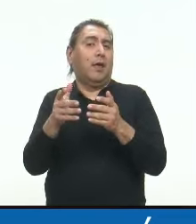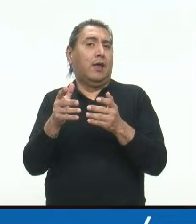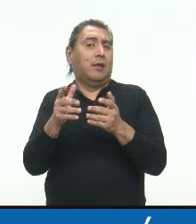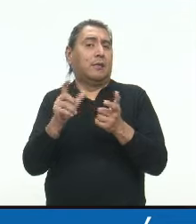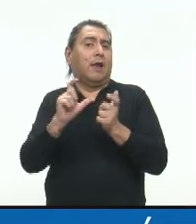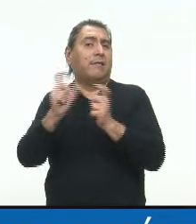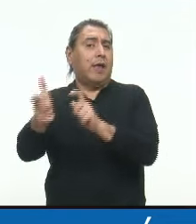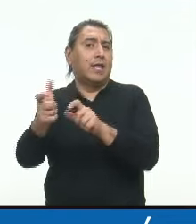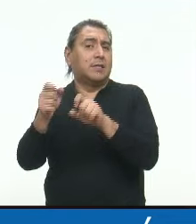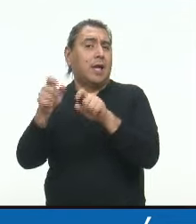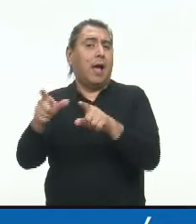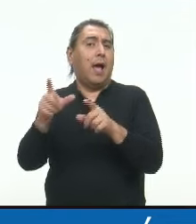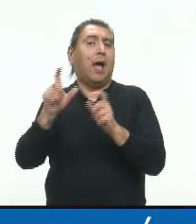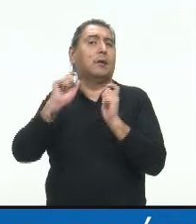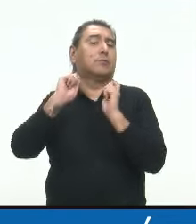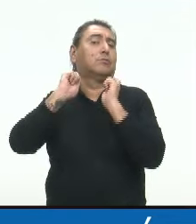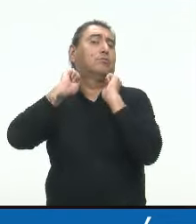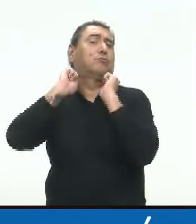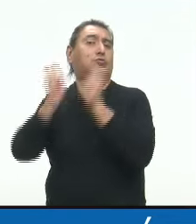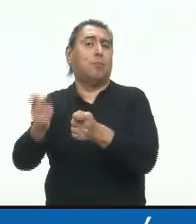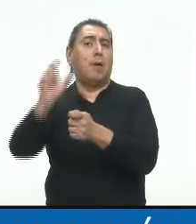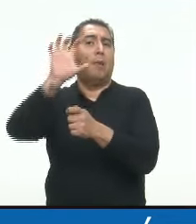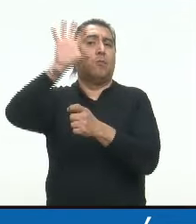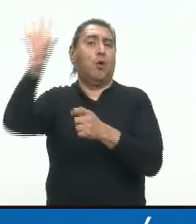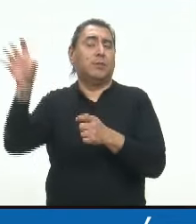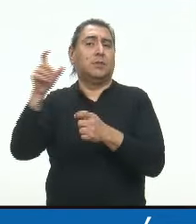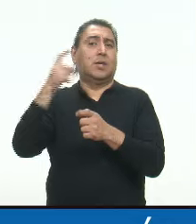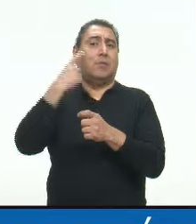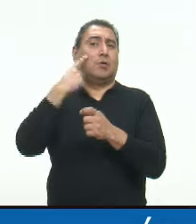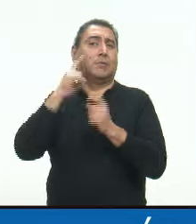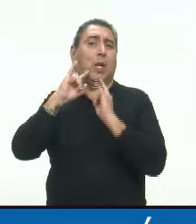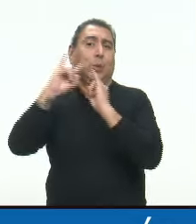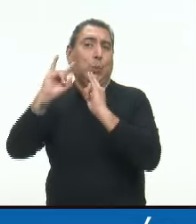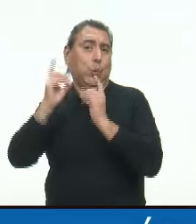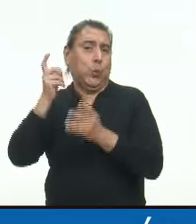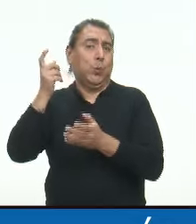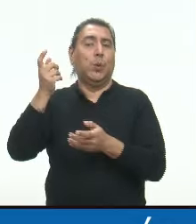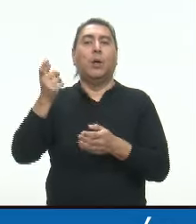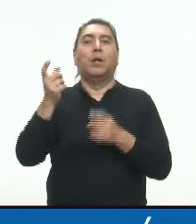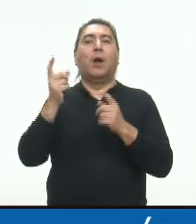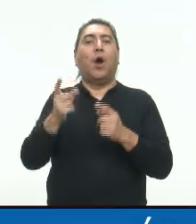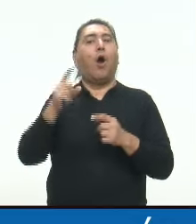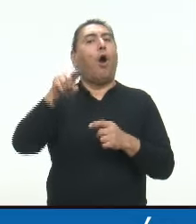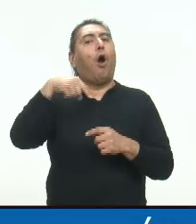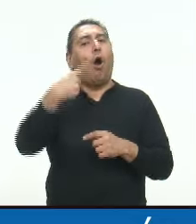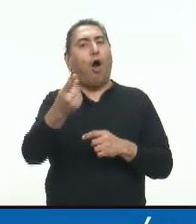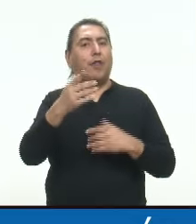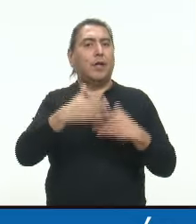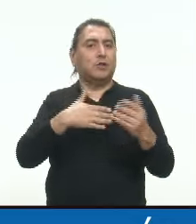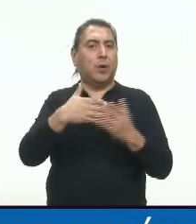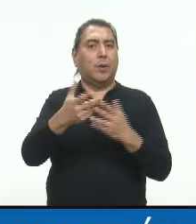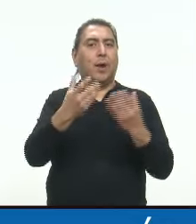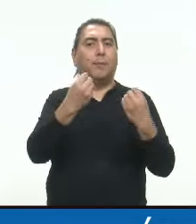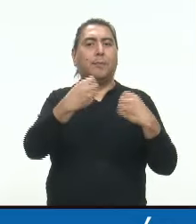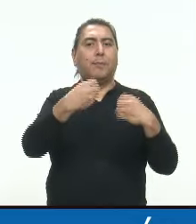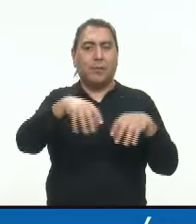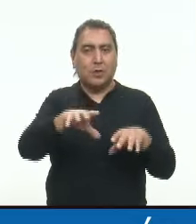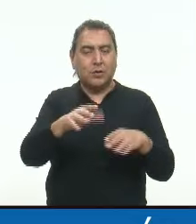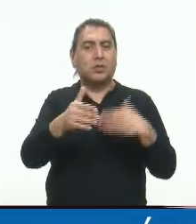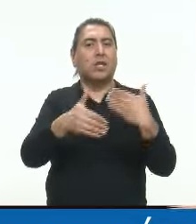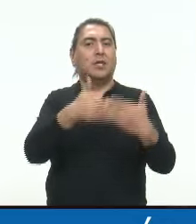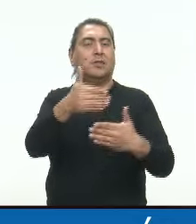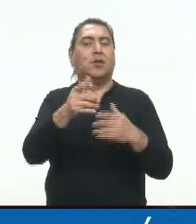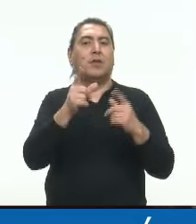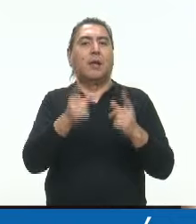de jurisdicciones provinciales y o municipales. Otras se encuentran en proceso de inicio o de neutralización.